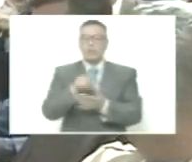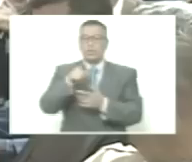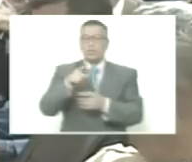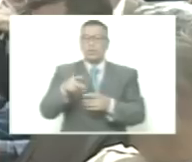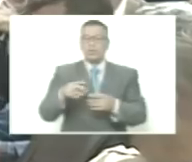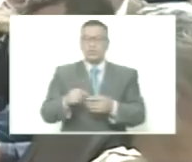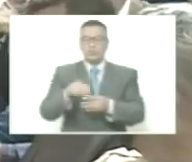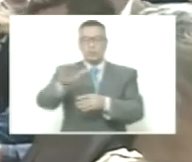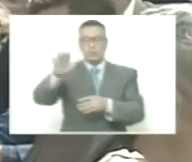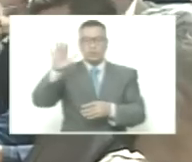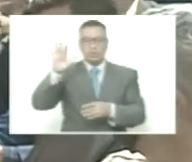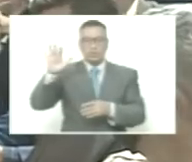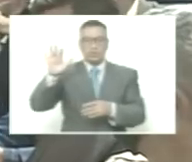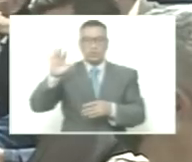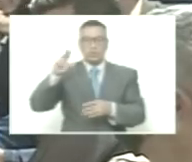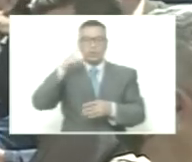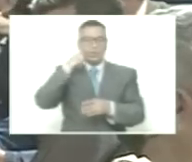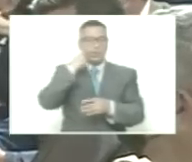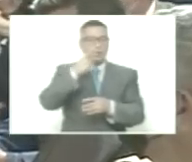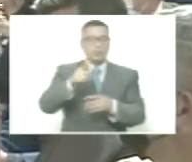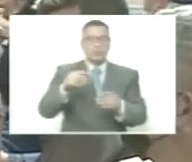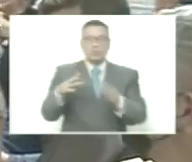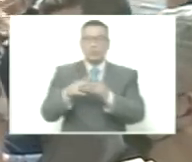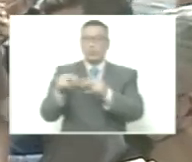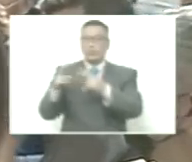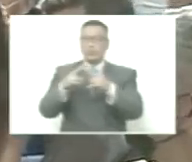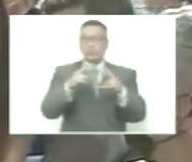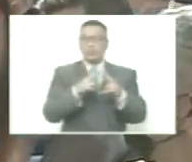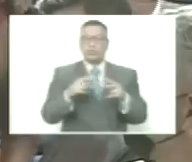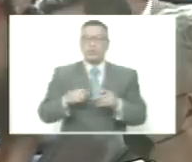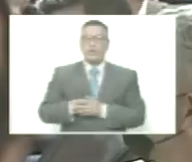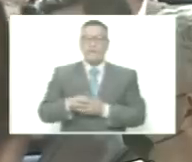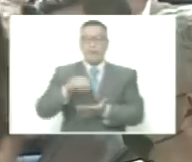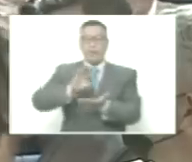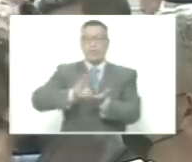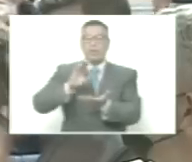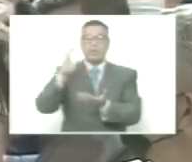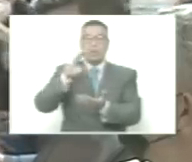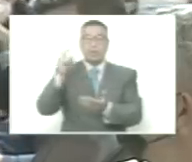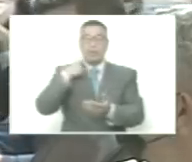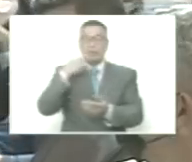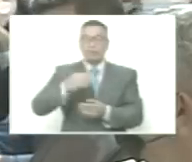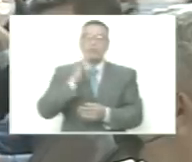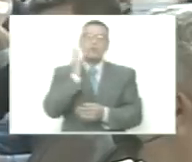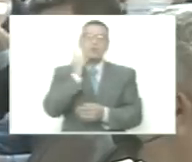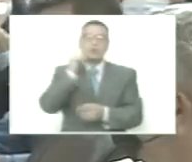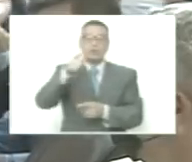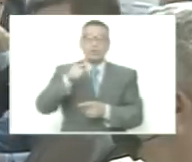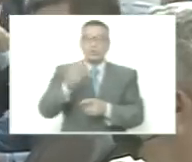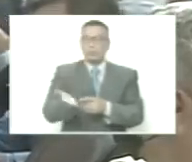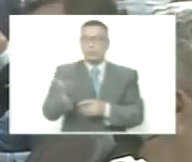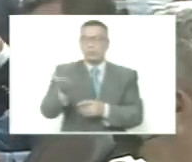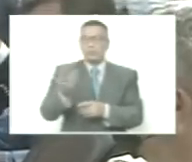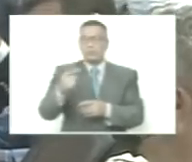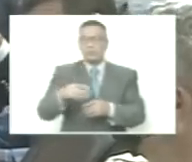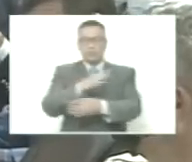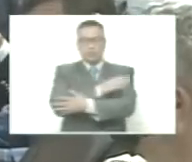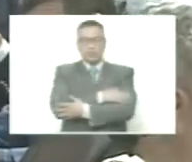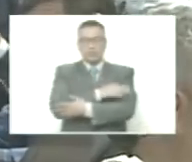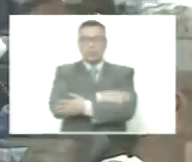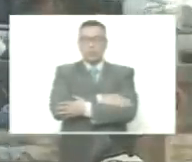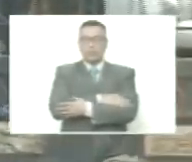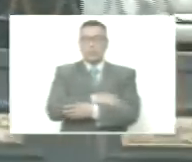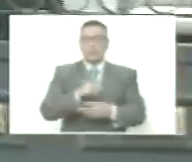mayores compromisos que recogimos en todos los encuentros. En la ciudad de Caracas, precisamente, también resaltar y felicitar